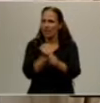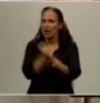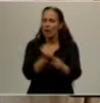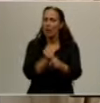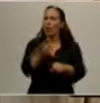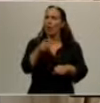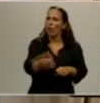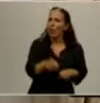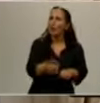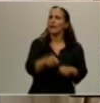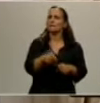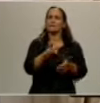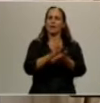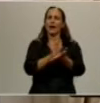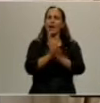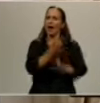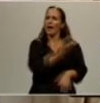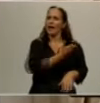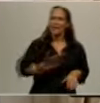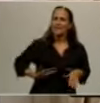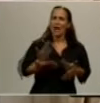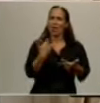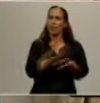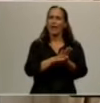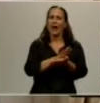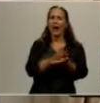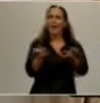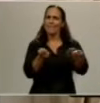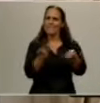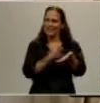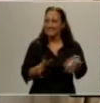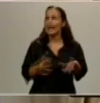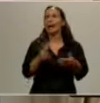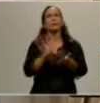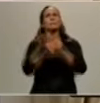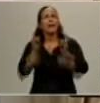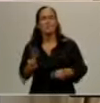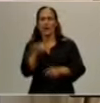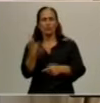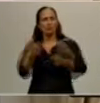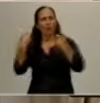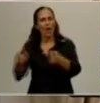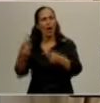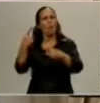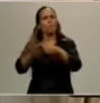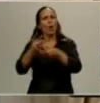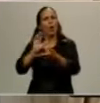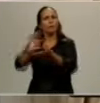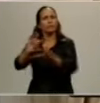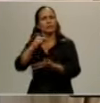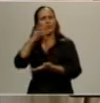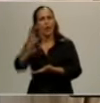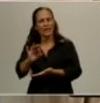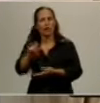ser administrados por el Estado, como también lo fue la asignación universal por hijo, como lo fue el desendeudamiento y